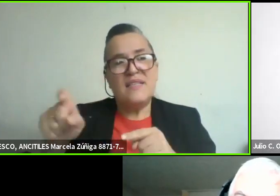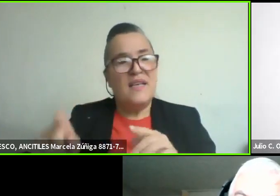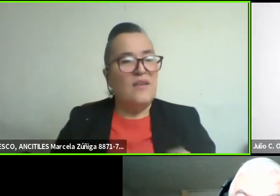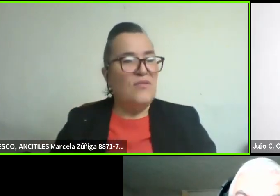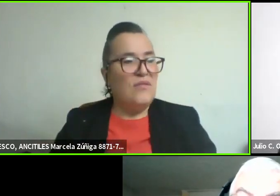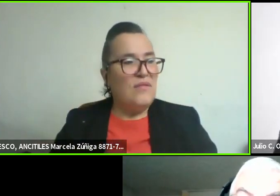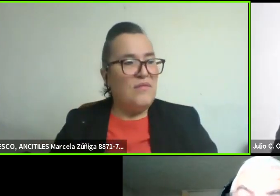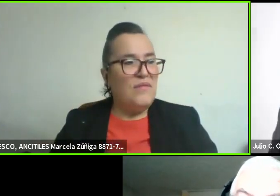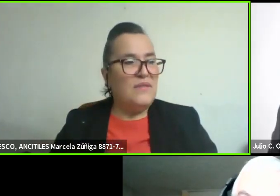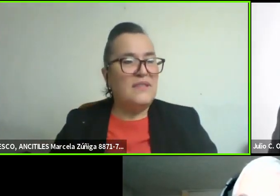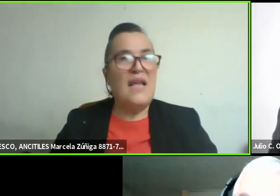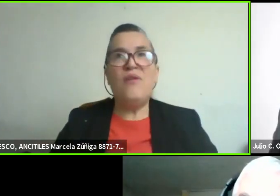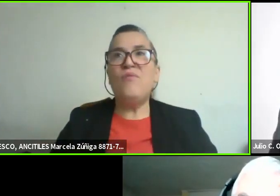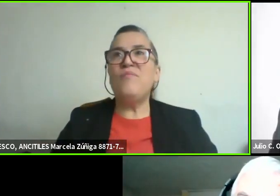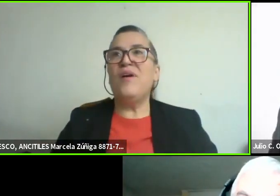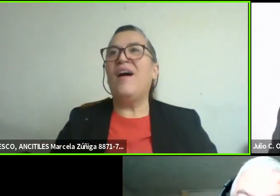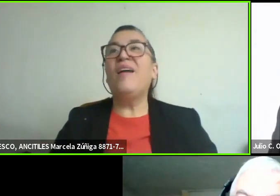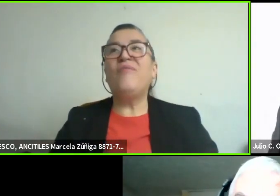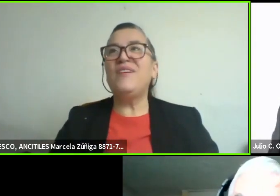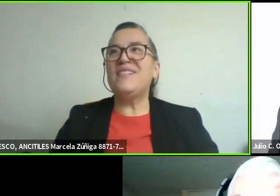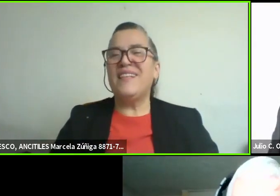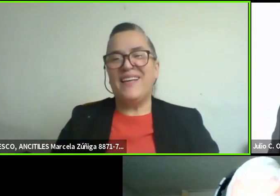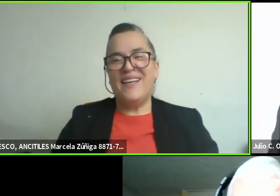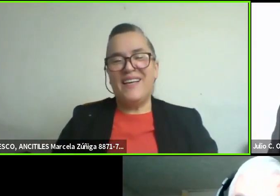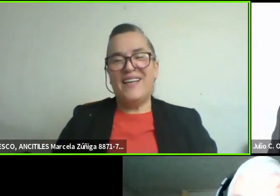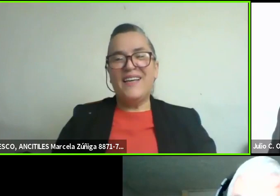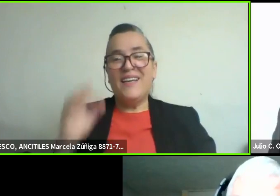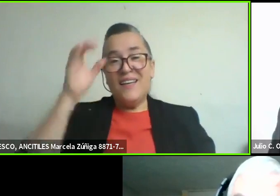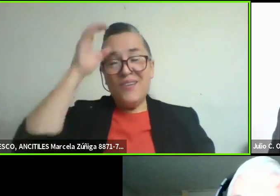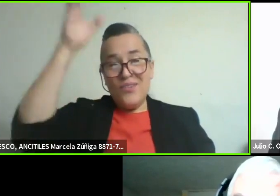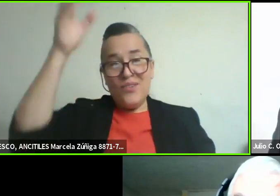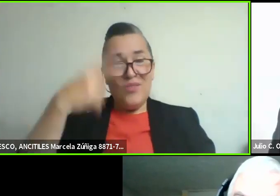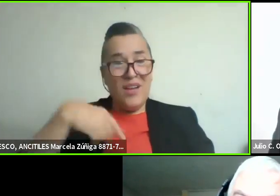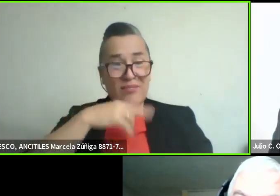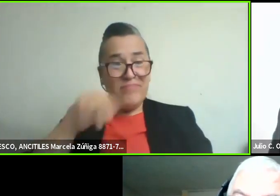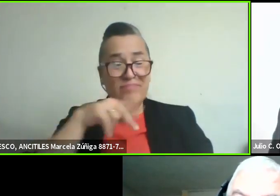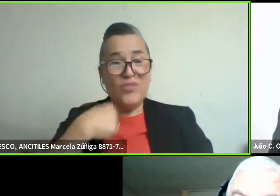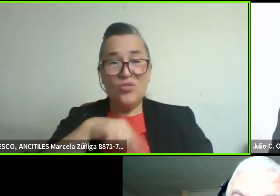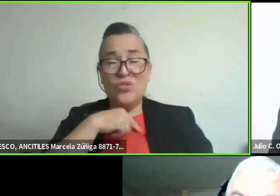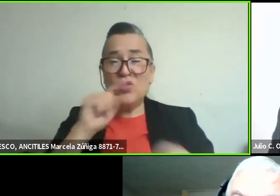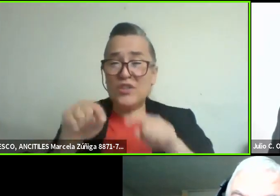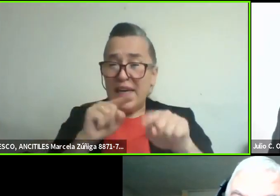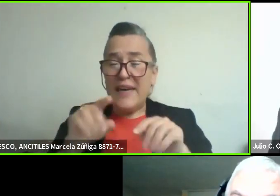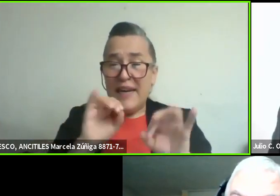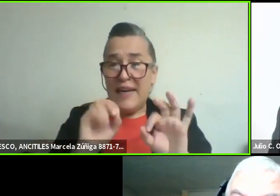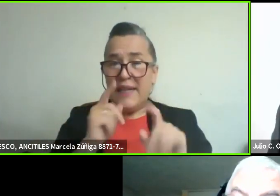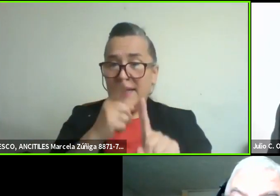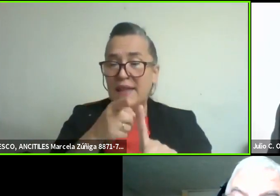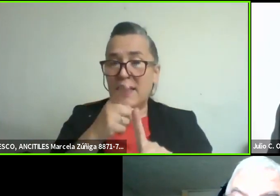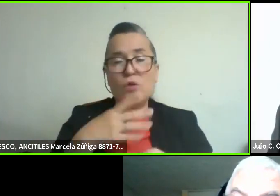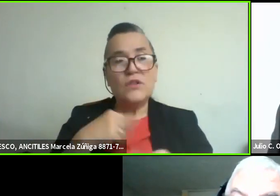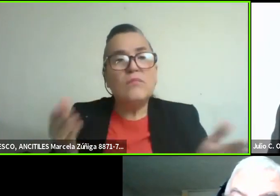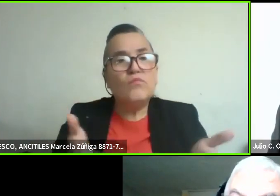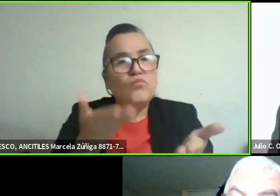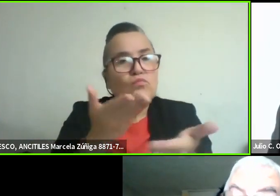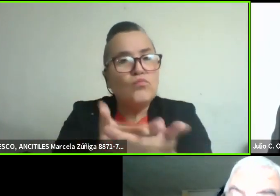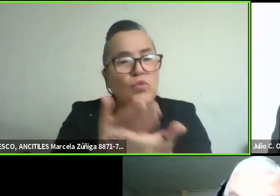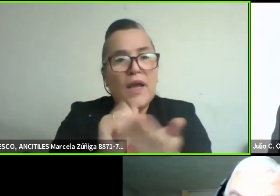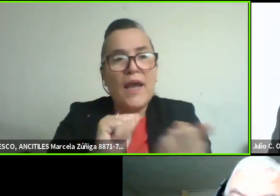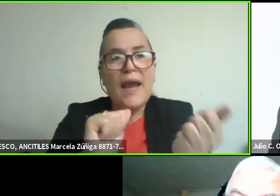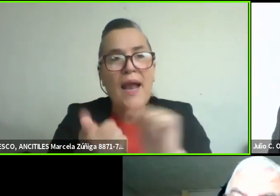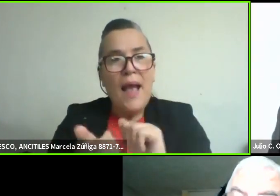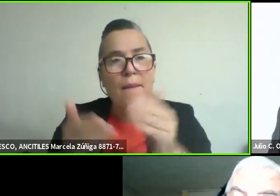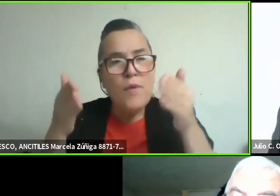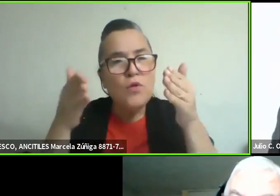es es algo en nuestra cultura institucional sobre sobre lo cual tenemos que ser muy críticos y proponer cambios que tiendan a